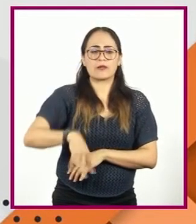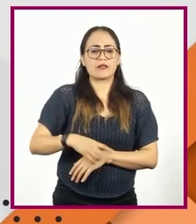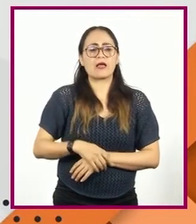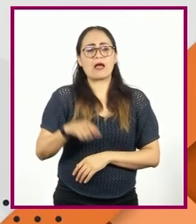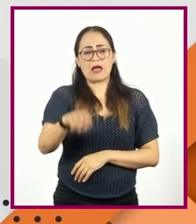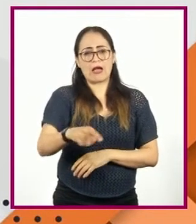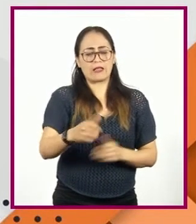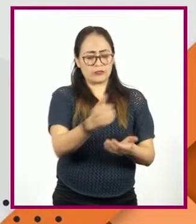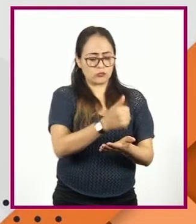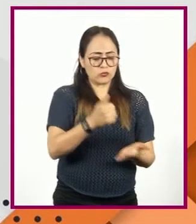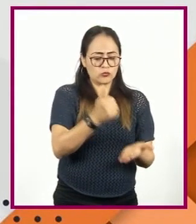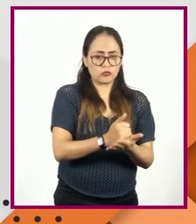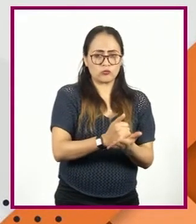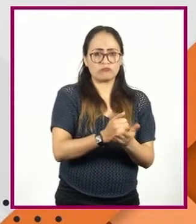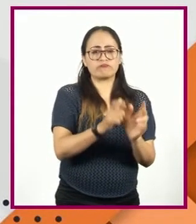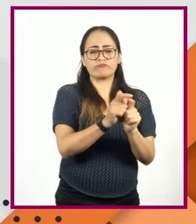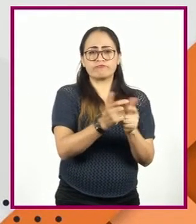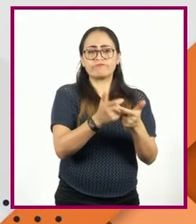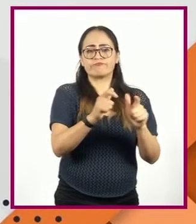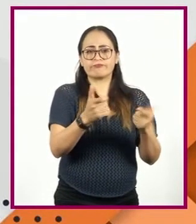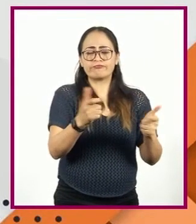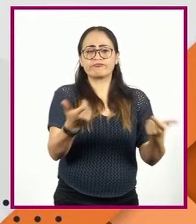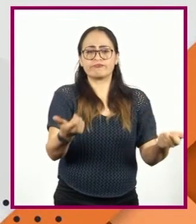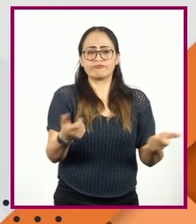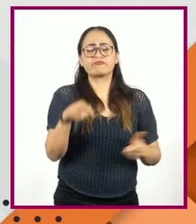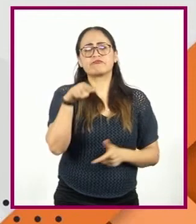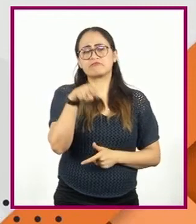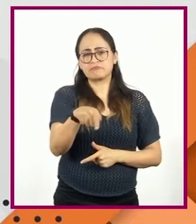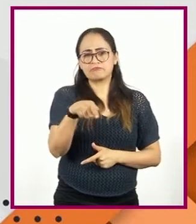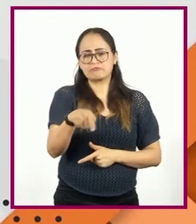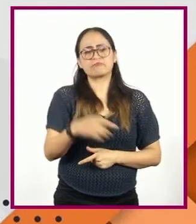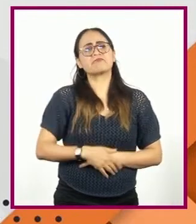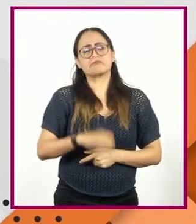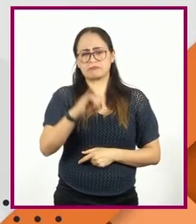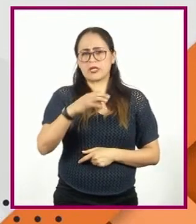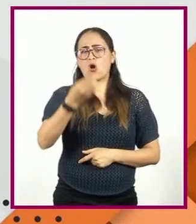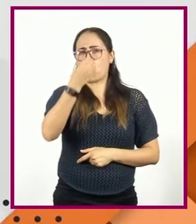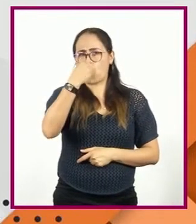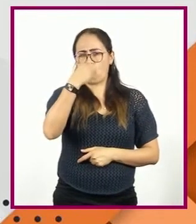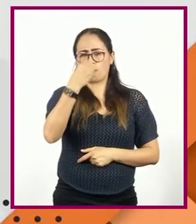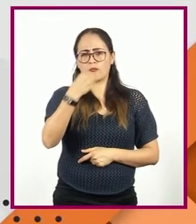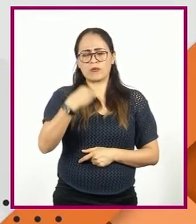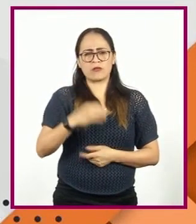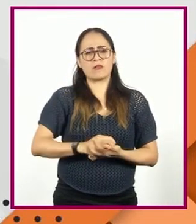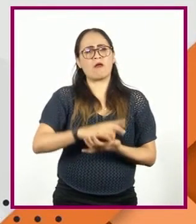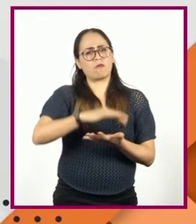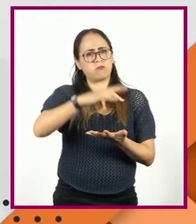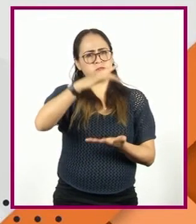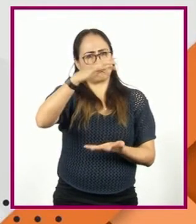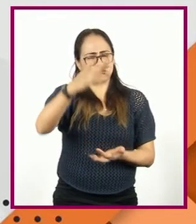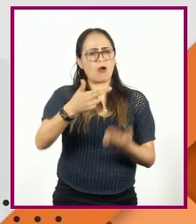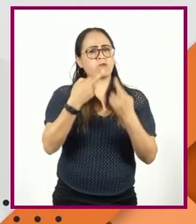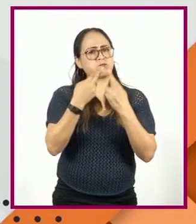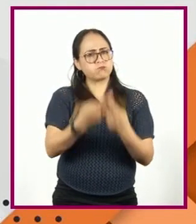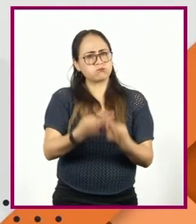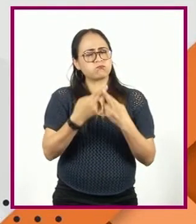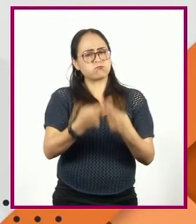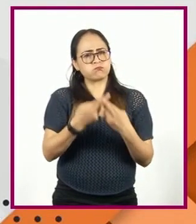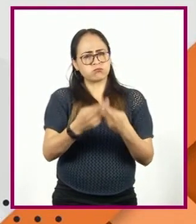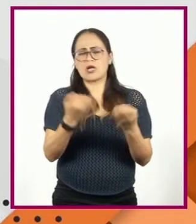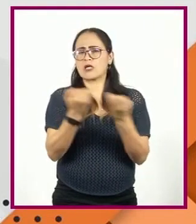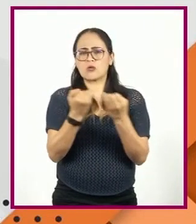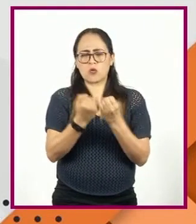mesoamericanos tuvieron la posibilidad de contar con un excedente de alimento, mismo que favoreció el aumento